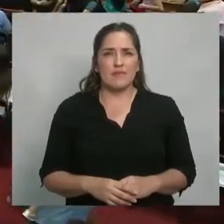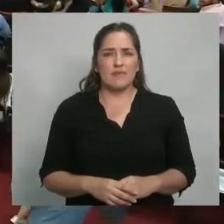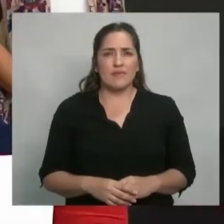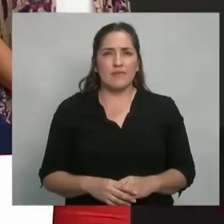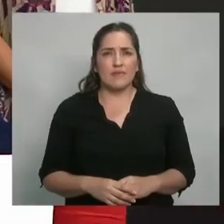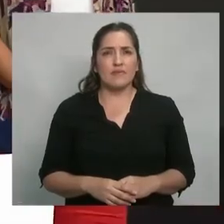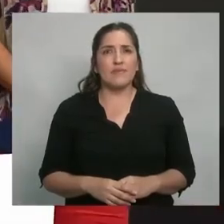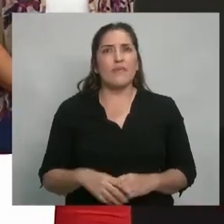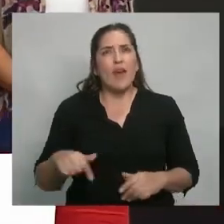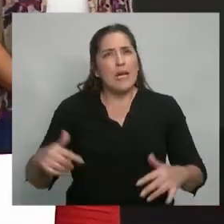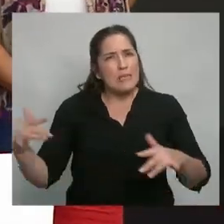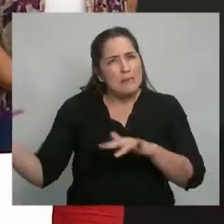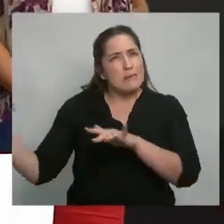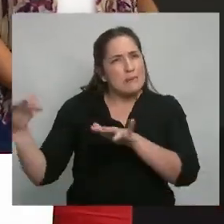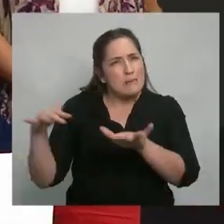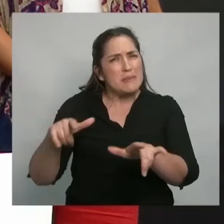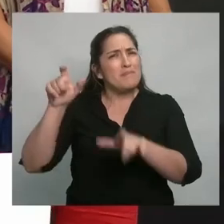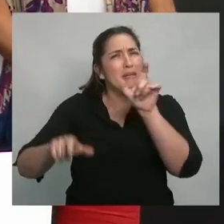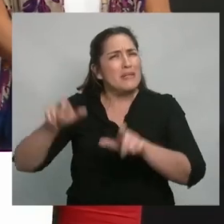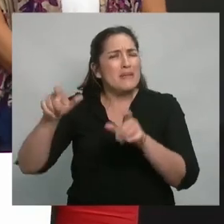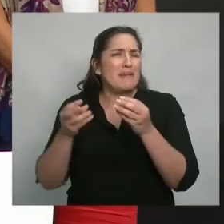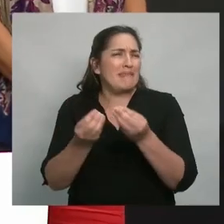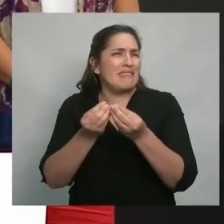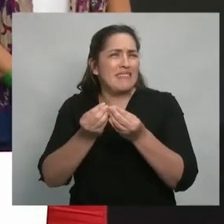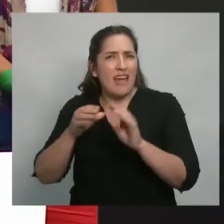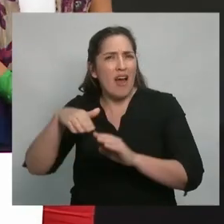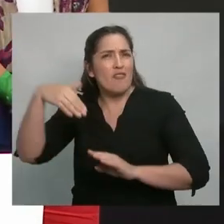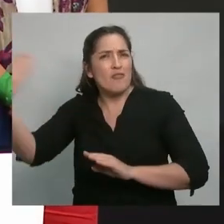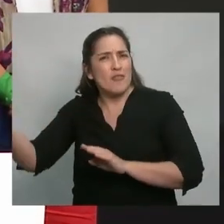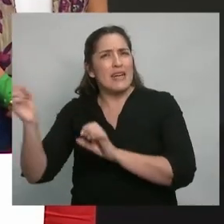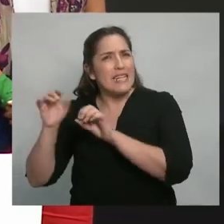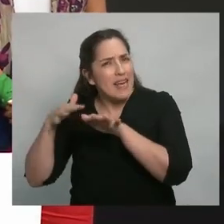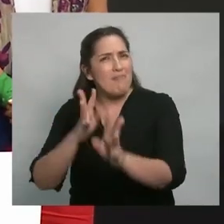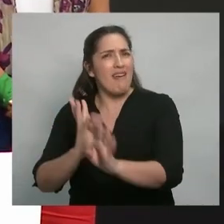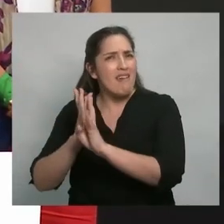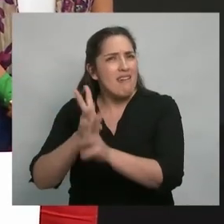Está llegando tanta gente, hay tanta gente afuera.